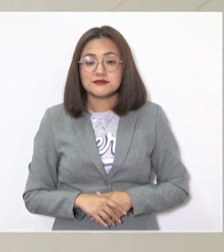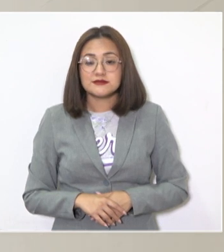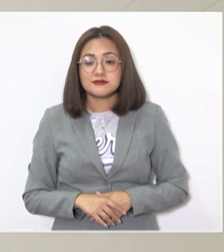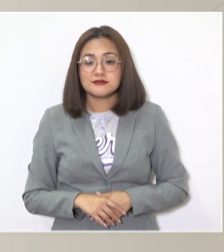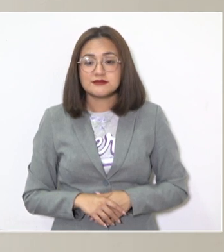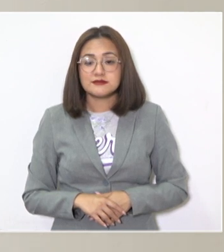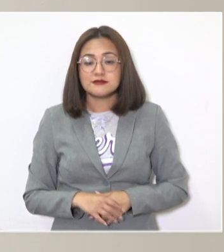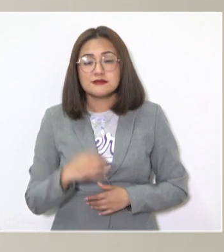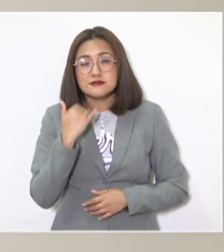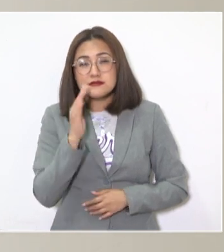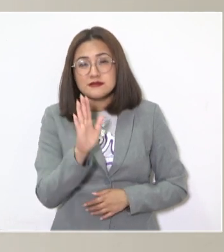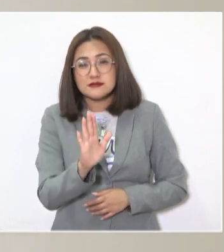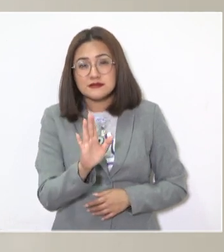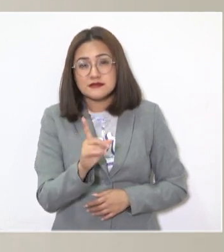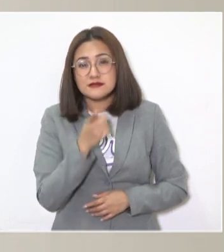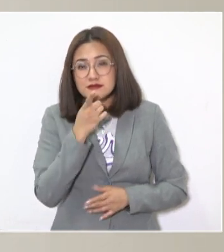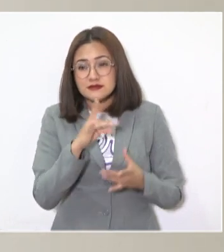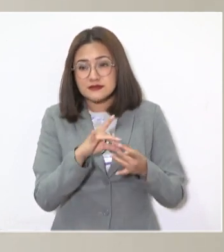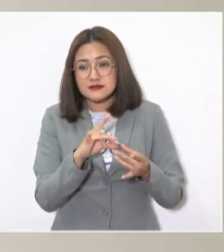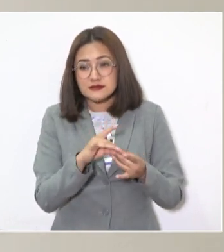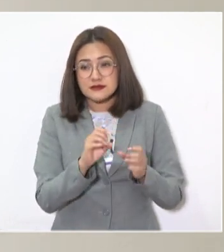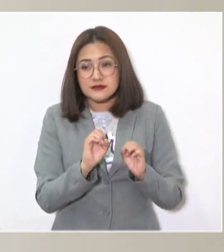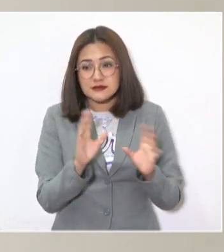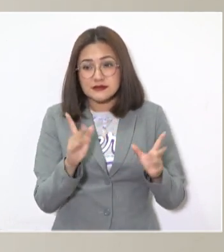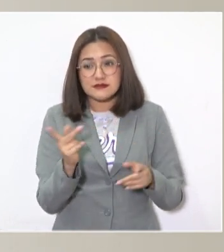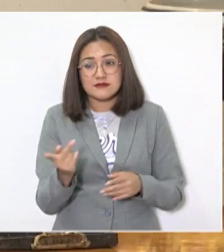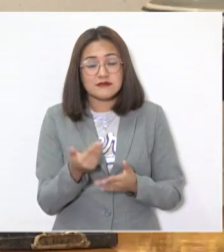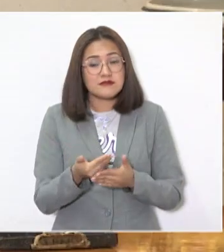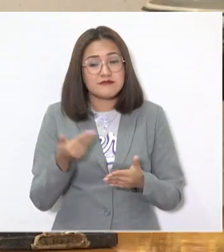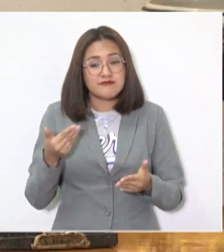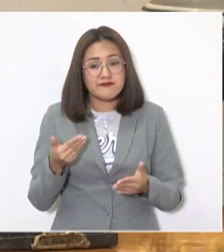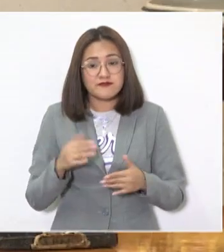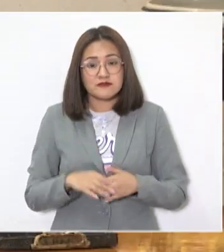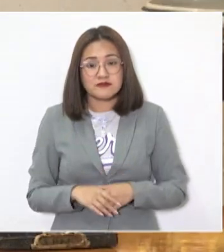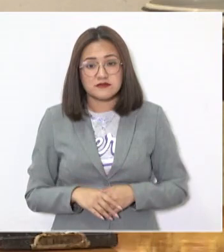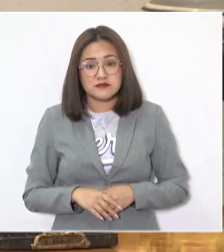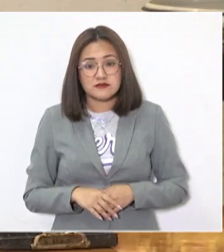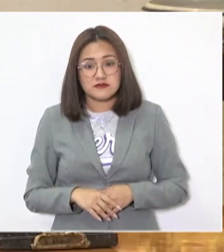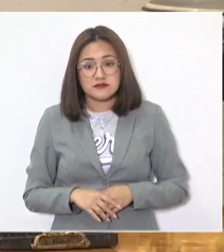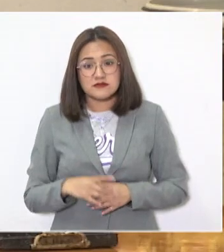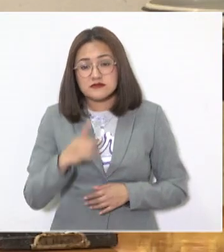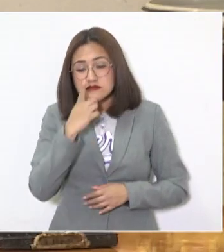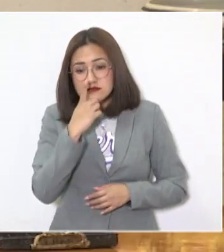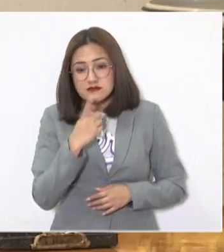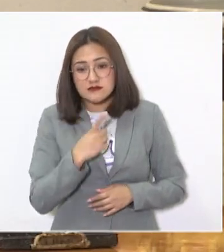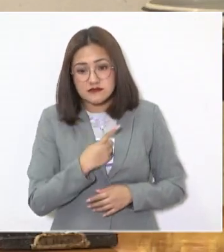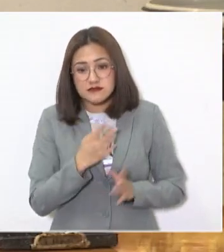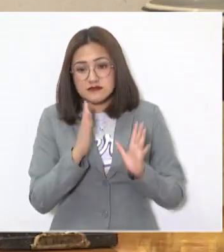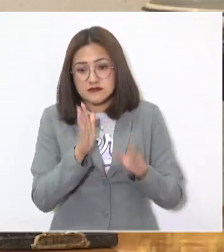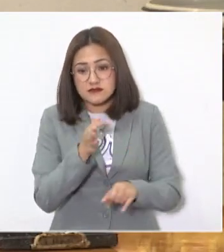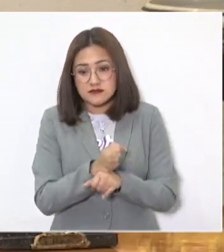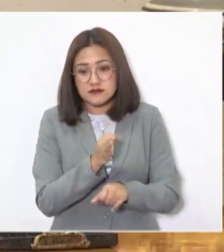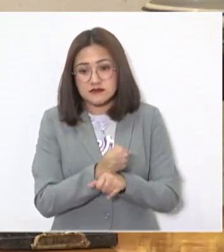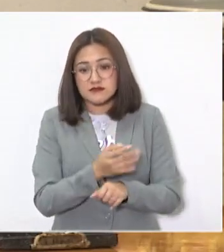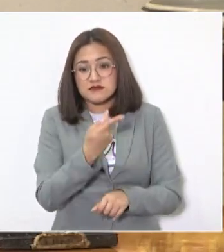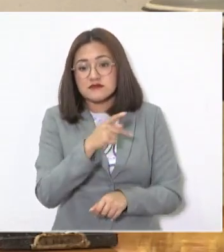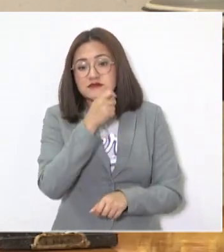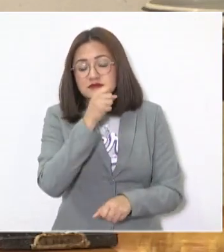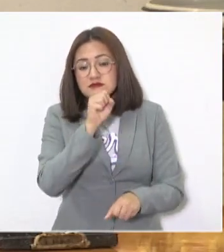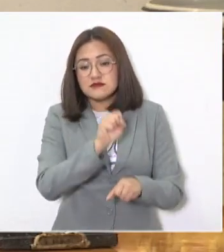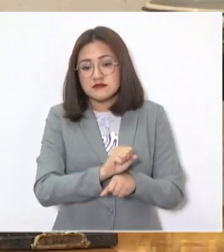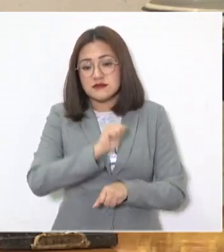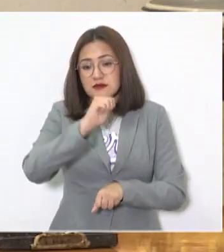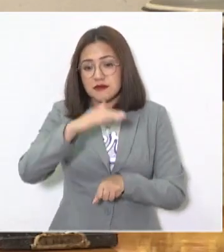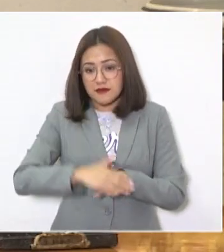A ver, quiero aclarar un poquito la pregunta anterior. Me están diciendo ya de Secretaría de